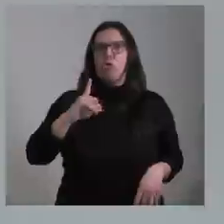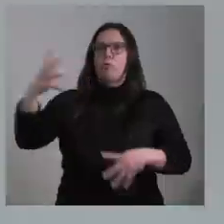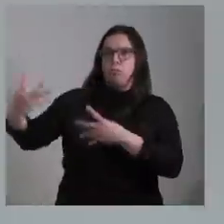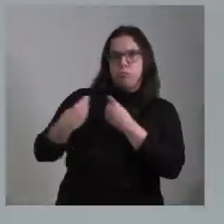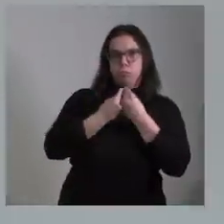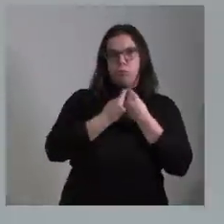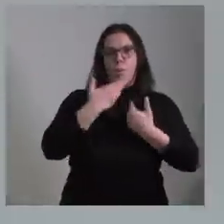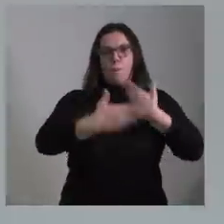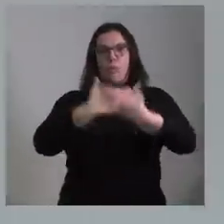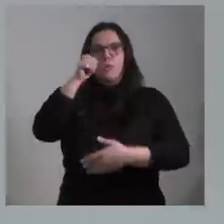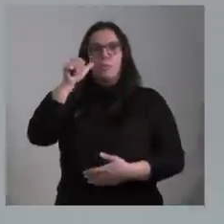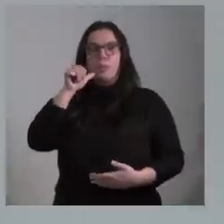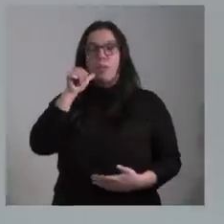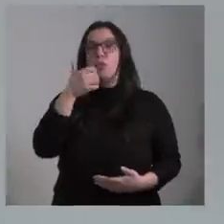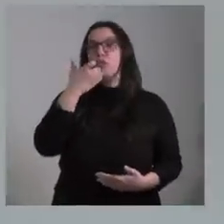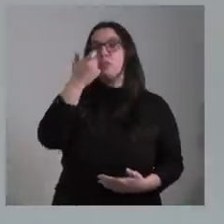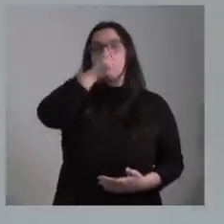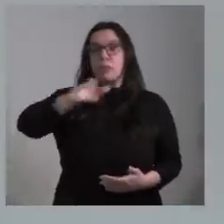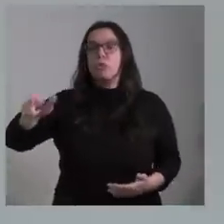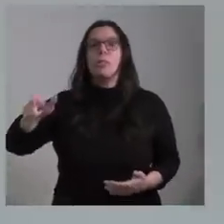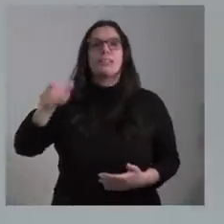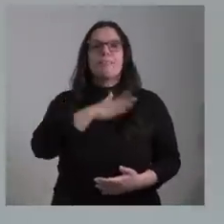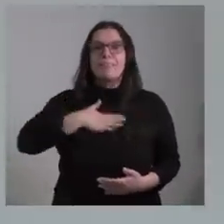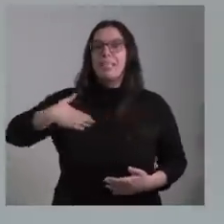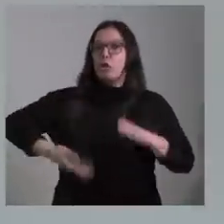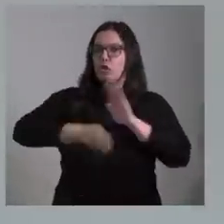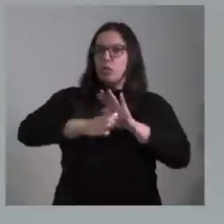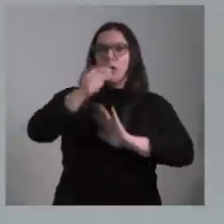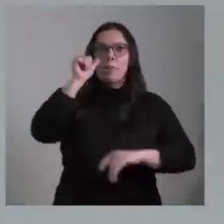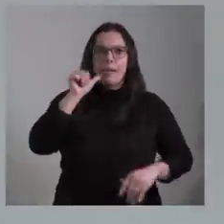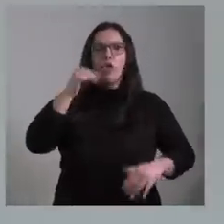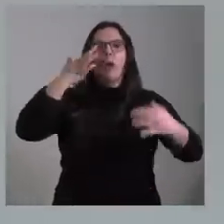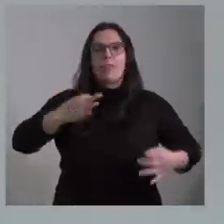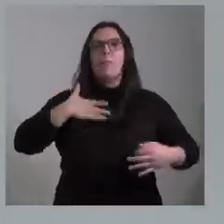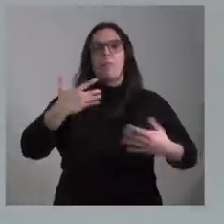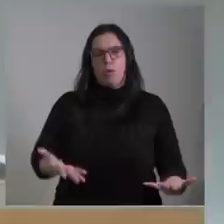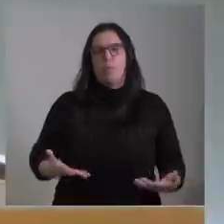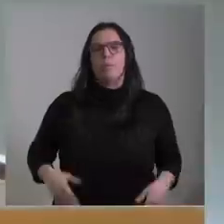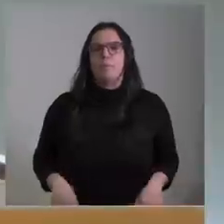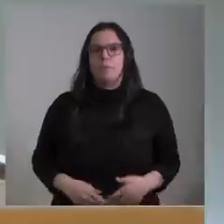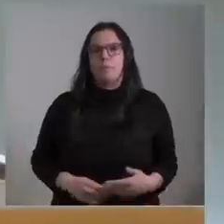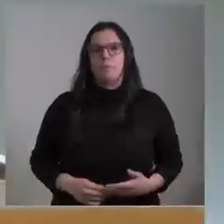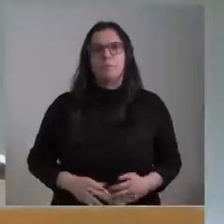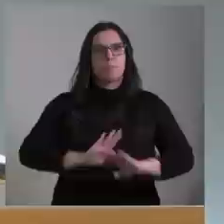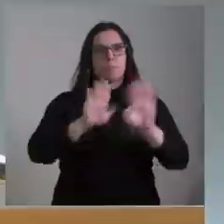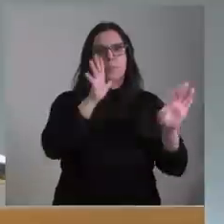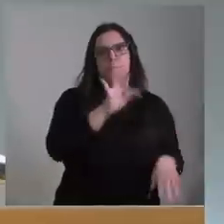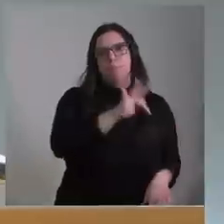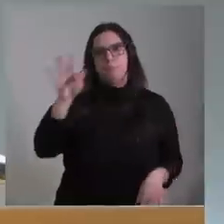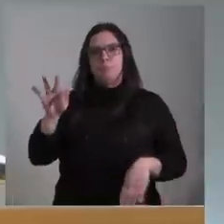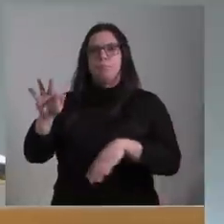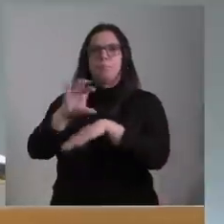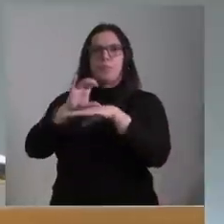proceso de embarazo y que todo aquel que desee continuar con el embarazo Pues realmente pueda hacerlo sin más le vuelvo a la